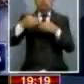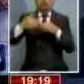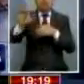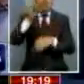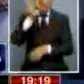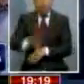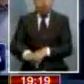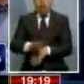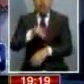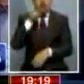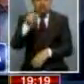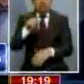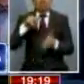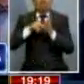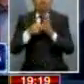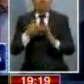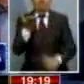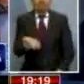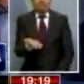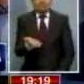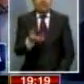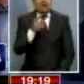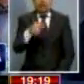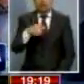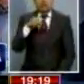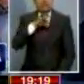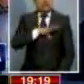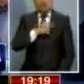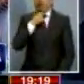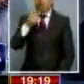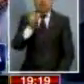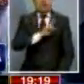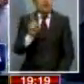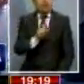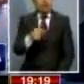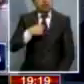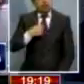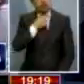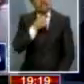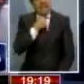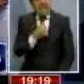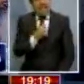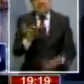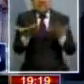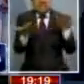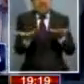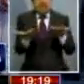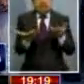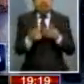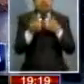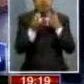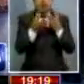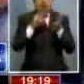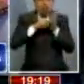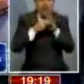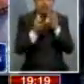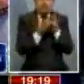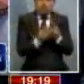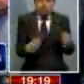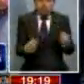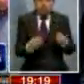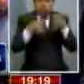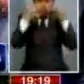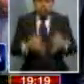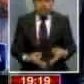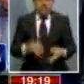Eso es lo único que va a suceder. Y eso no es lo que queremos para Chile. Lo que nosotros queremos son soluciones concretas